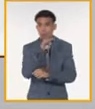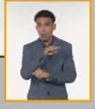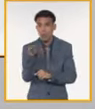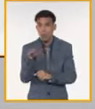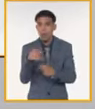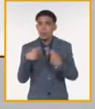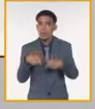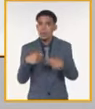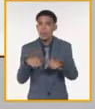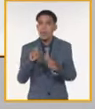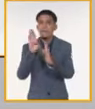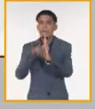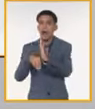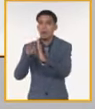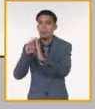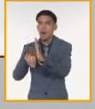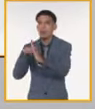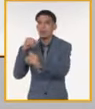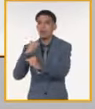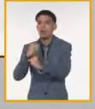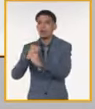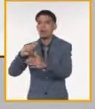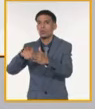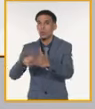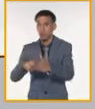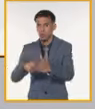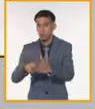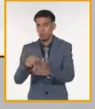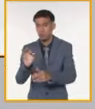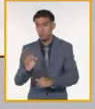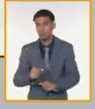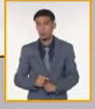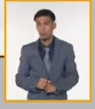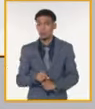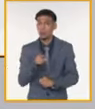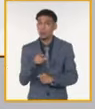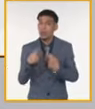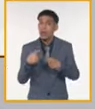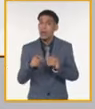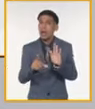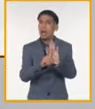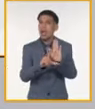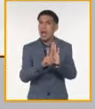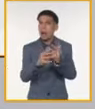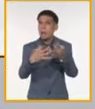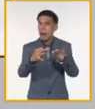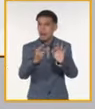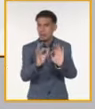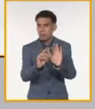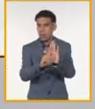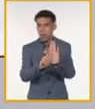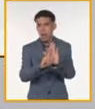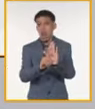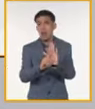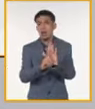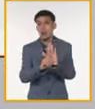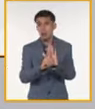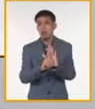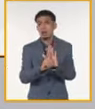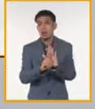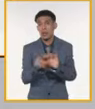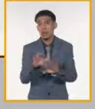van a dar baja a los trabajadores contratado como trabajadores por cuenta propia usted tiene que legalizar eh hacer una legalización para eso se ha